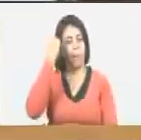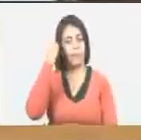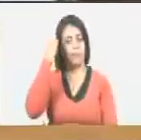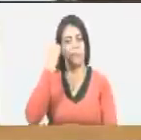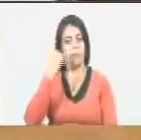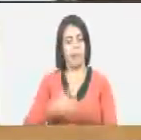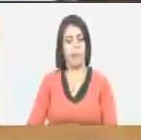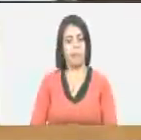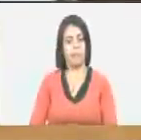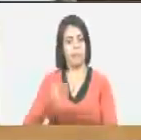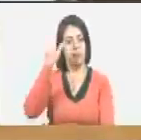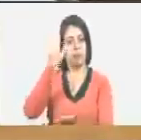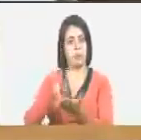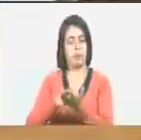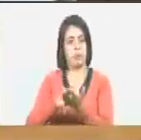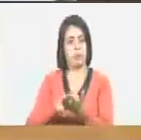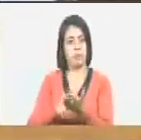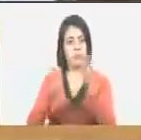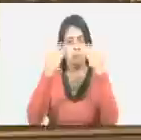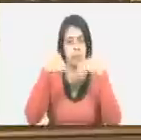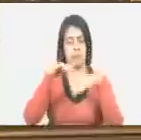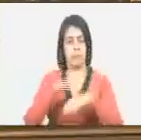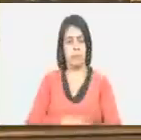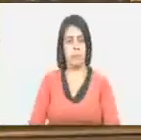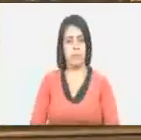consideración, aprobado. Siguiente.